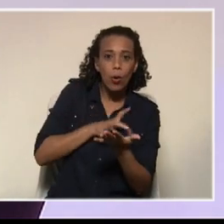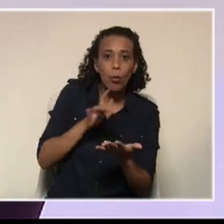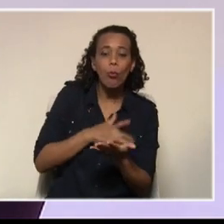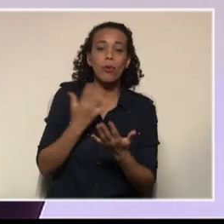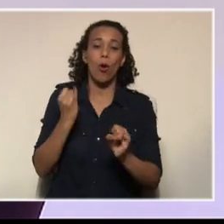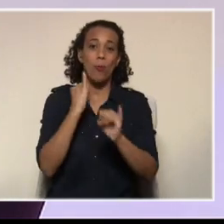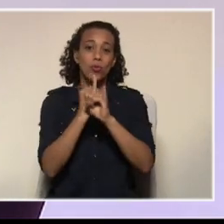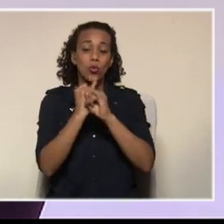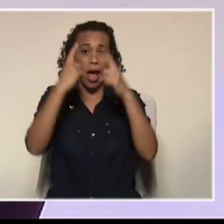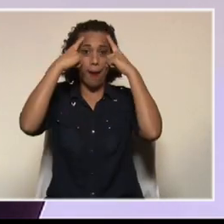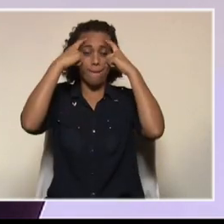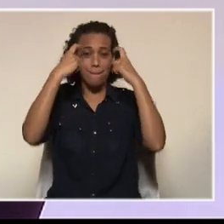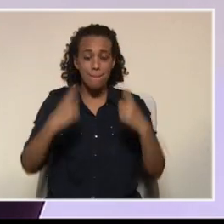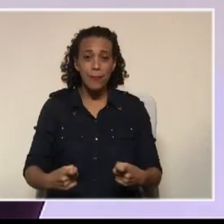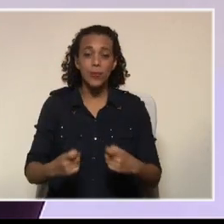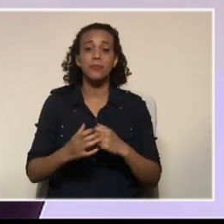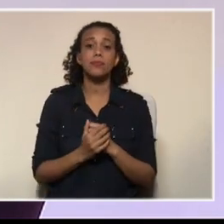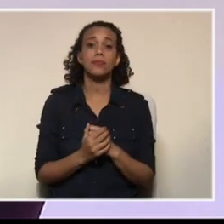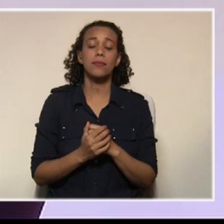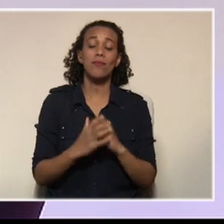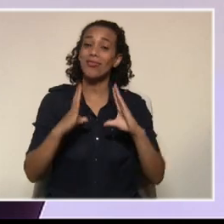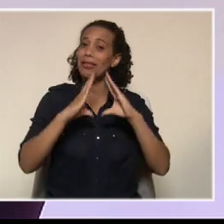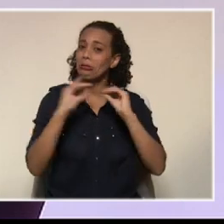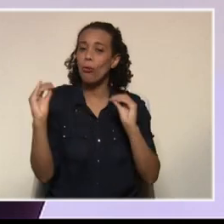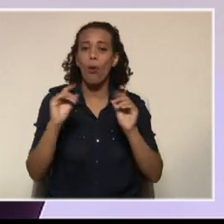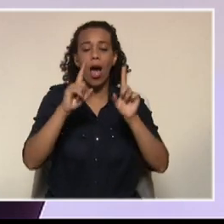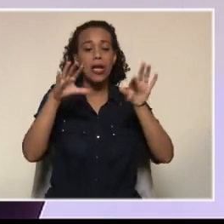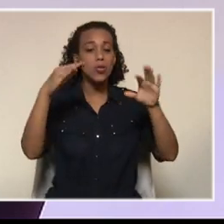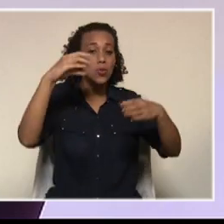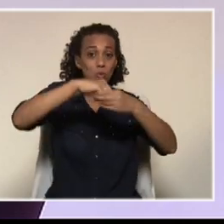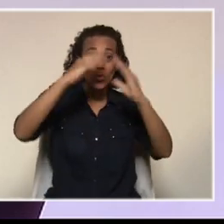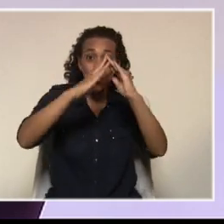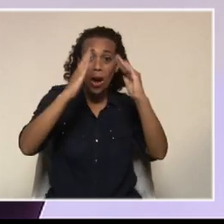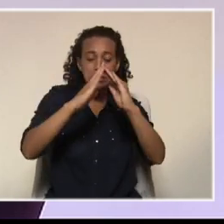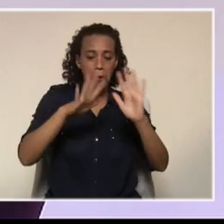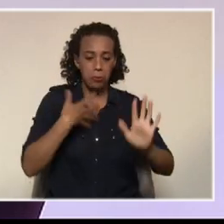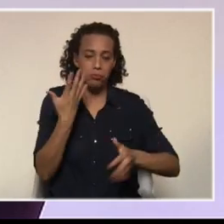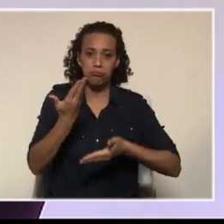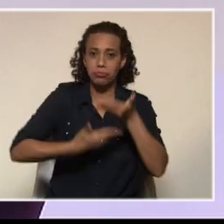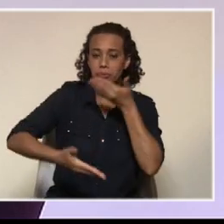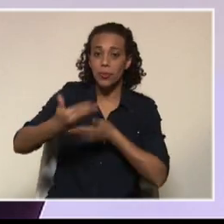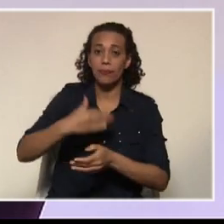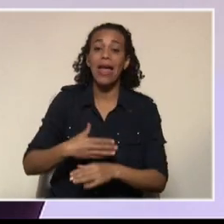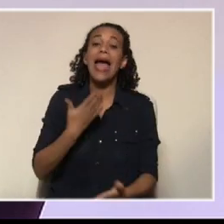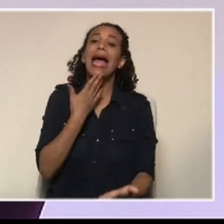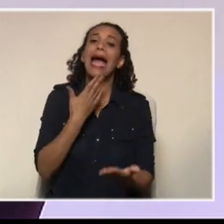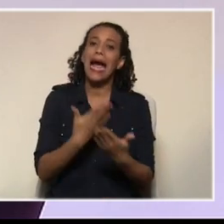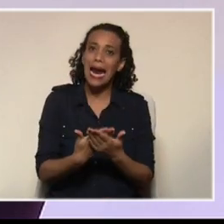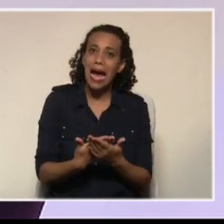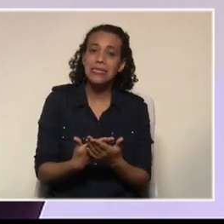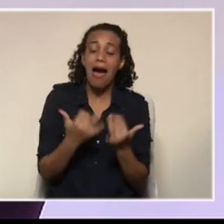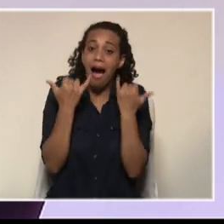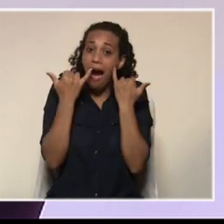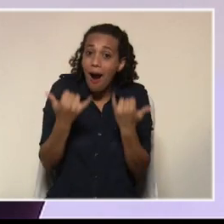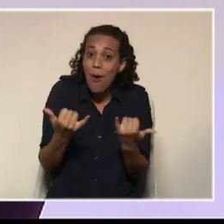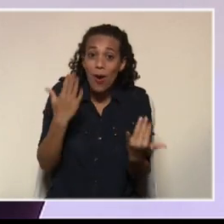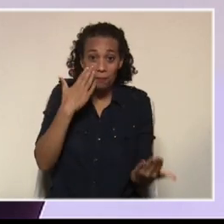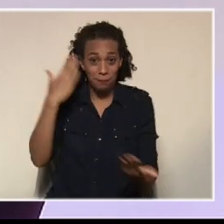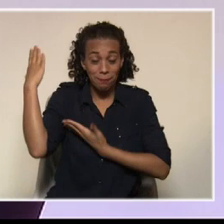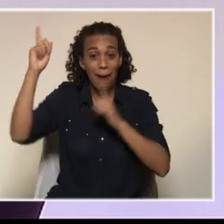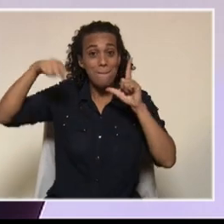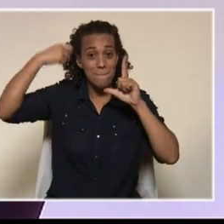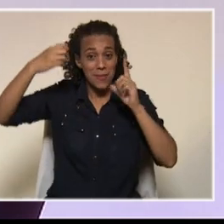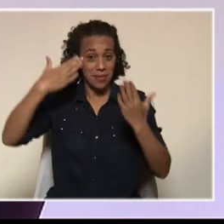a nivel profesional como a nivel de todos los estudiantes. Muchísimas gracias. Ahora vamos al